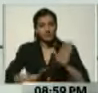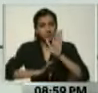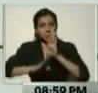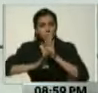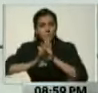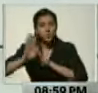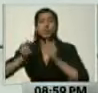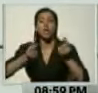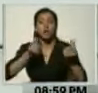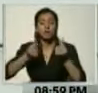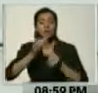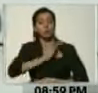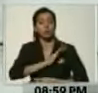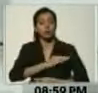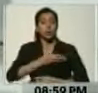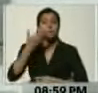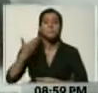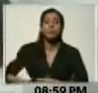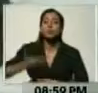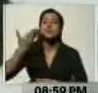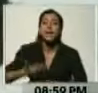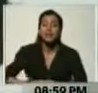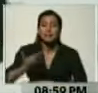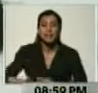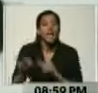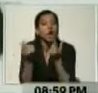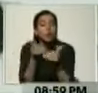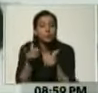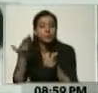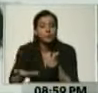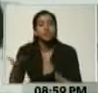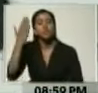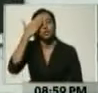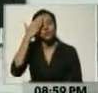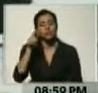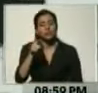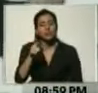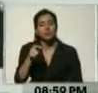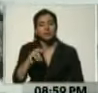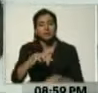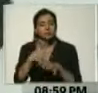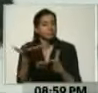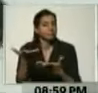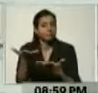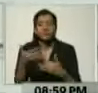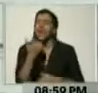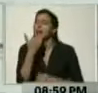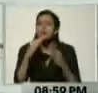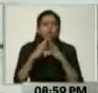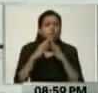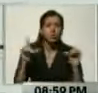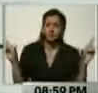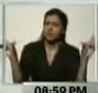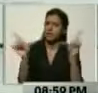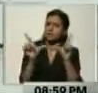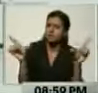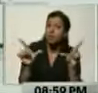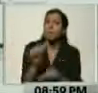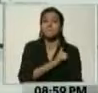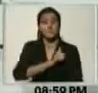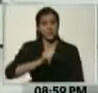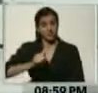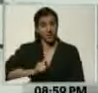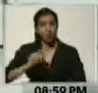desarrollo económico y social es fundamental. Ahora, como yo sé que la mayor parte de los medios de comunicación privados